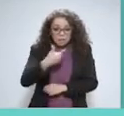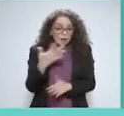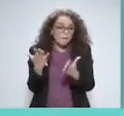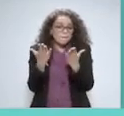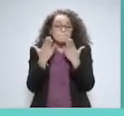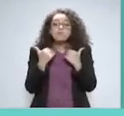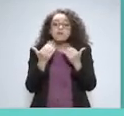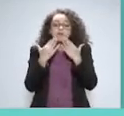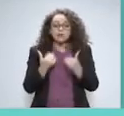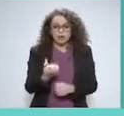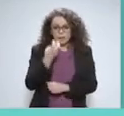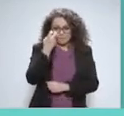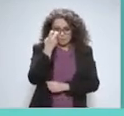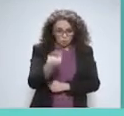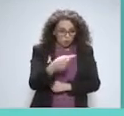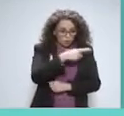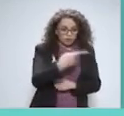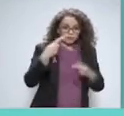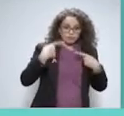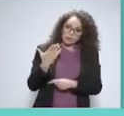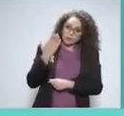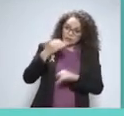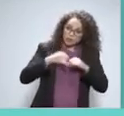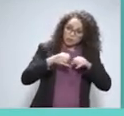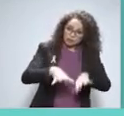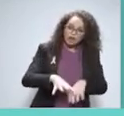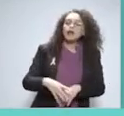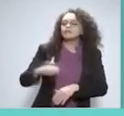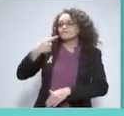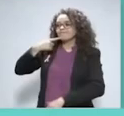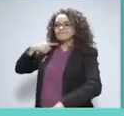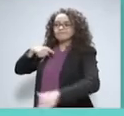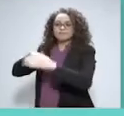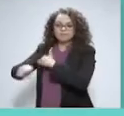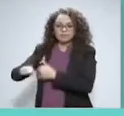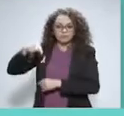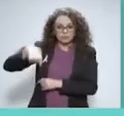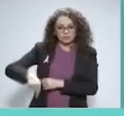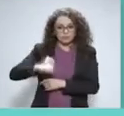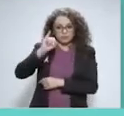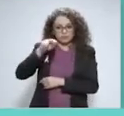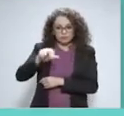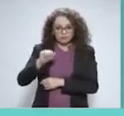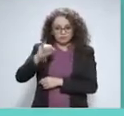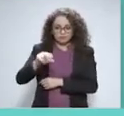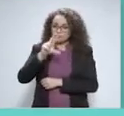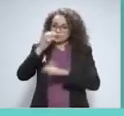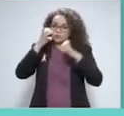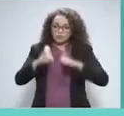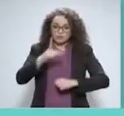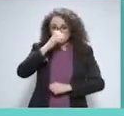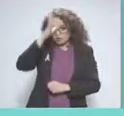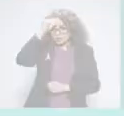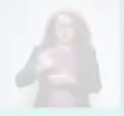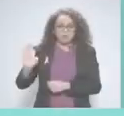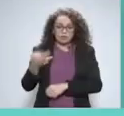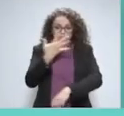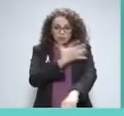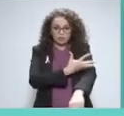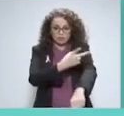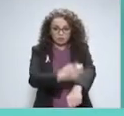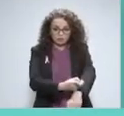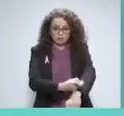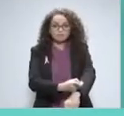persona solicitante interpuso el recurso de revisión, inconformándose con la inexistencia de la información.